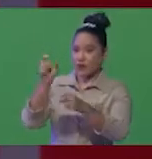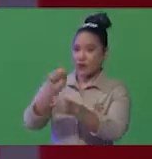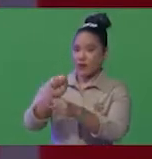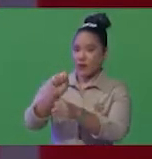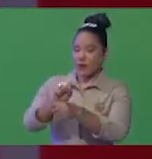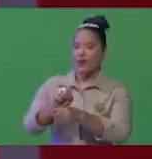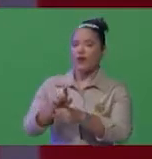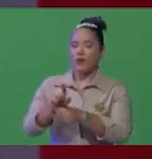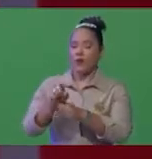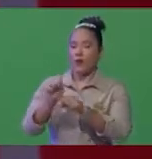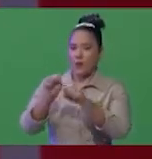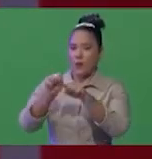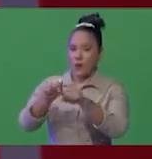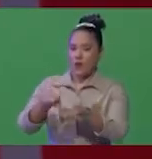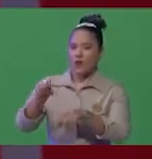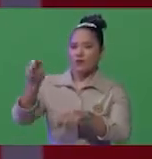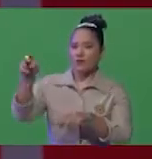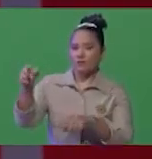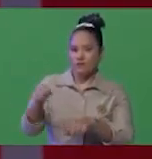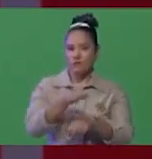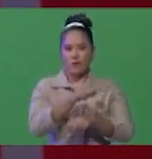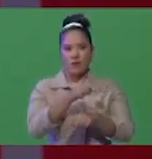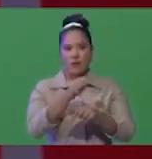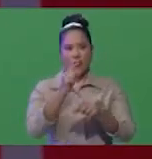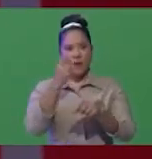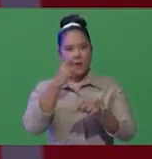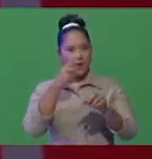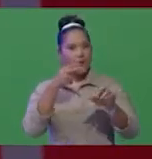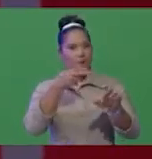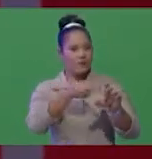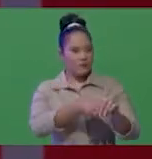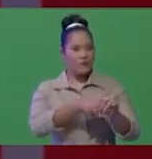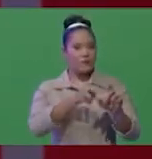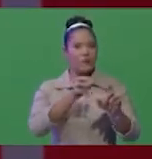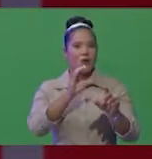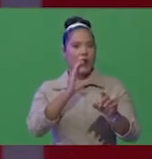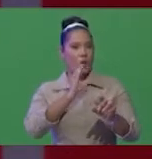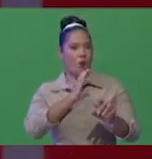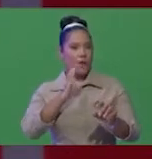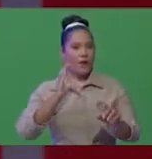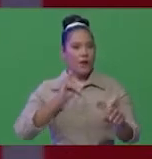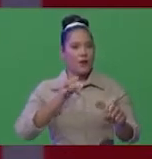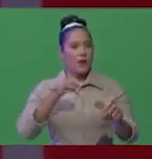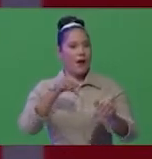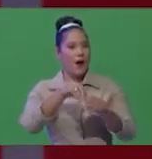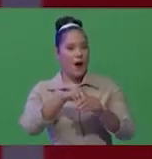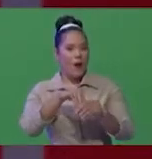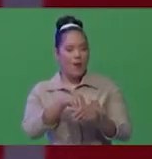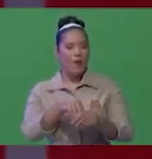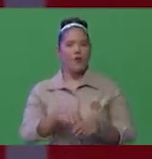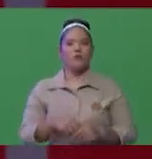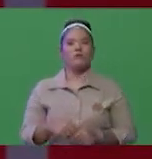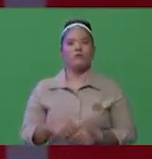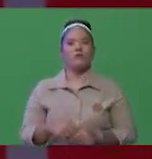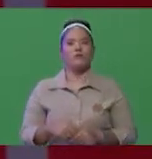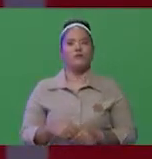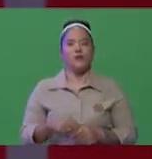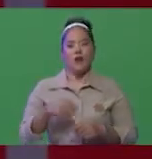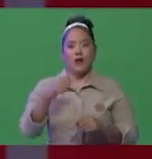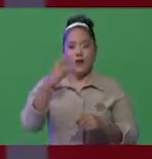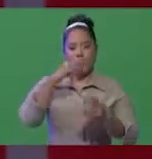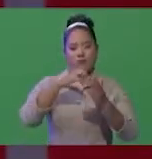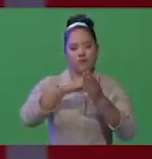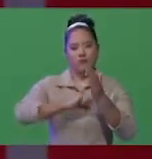entre esa institución y nosotros como COPEMAP para nosotros poder hacer el descuento de ahorro o de crédito vía nómina a